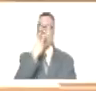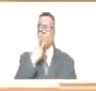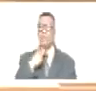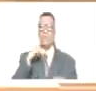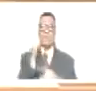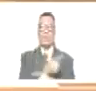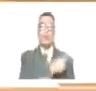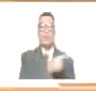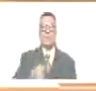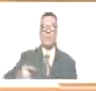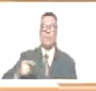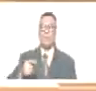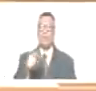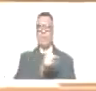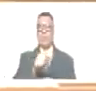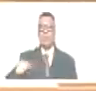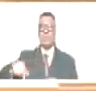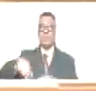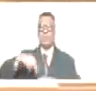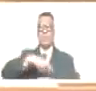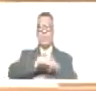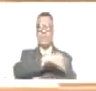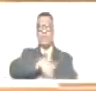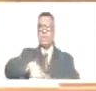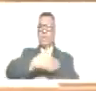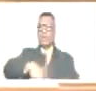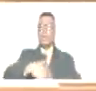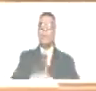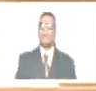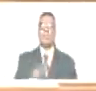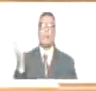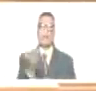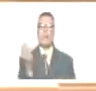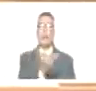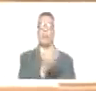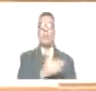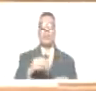pie, que termina castigando a los sectores más vulnerables.